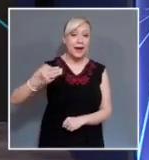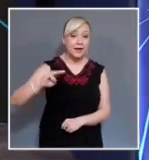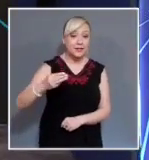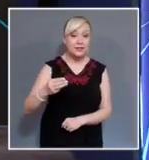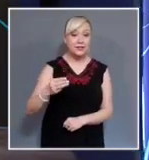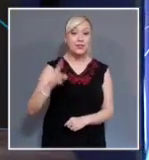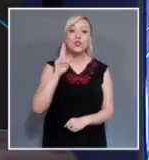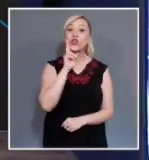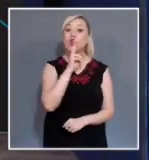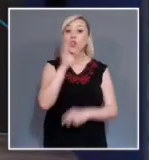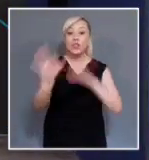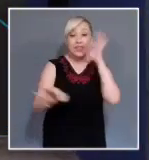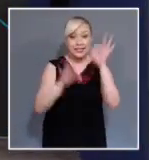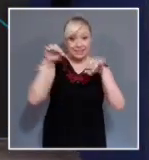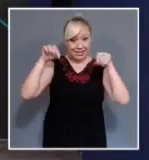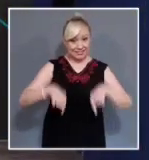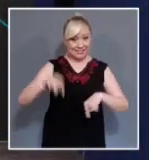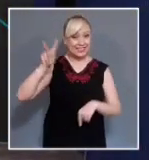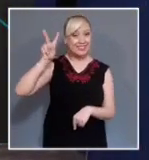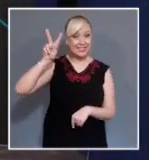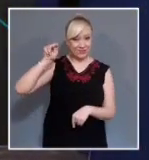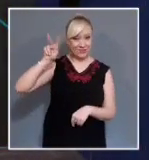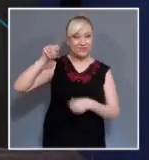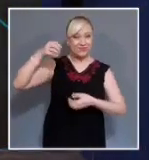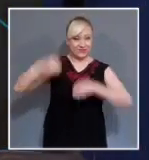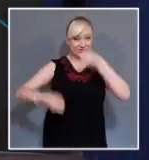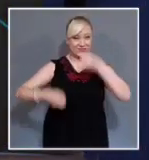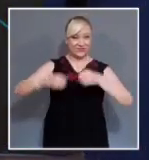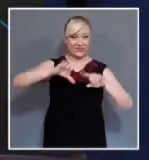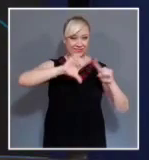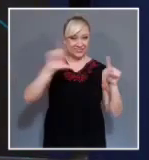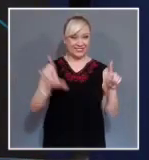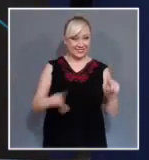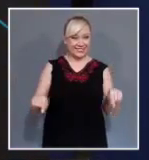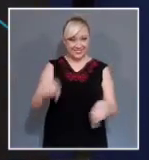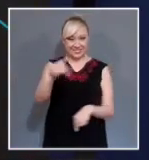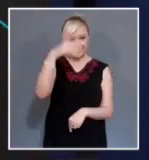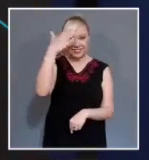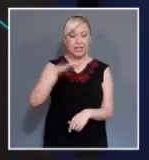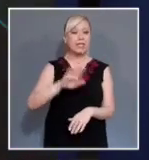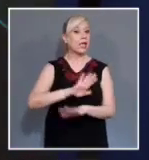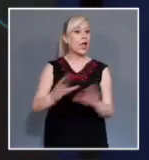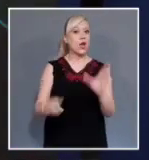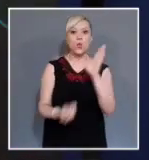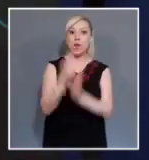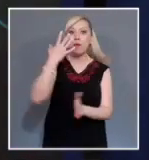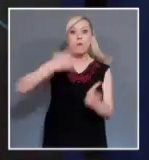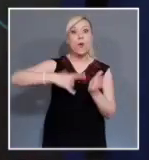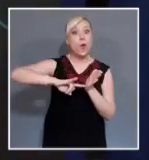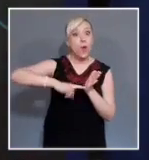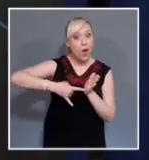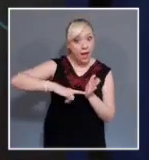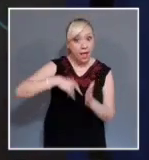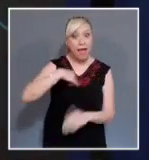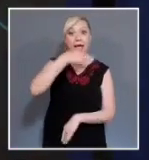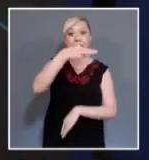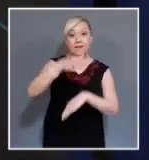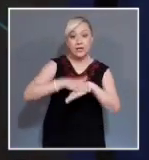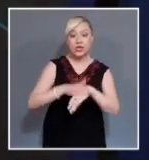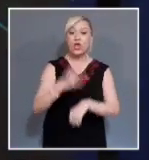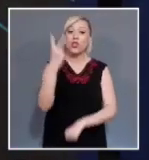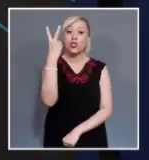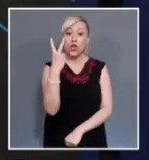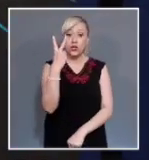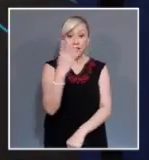del canal de televisión del poder judicial de la federación van a tener nuevos horarios a las 14 horas de presentaremos